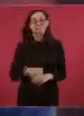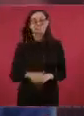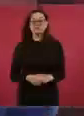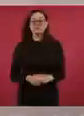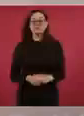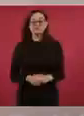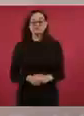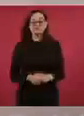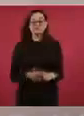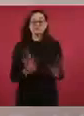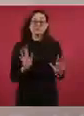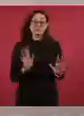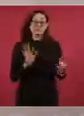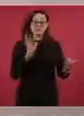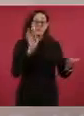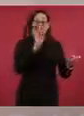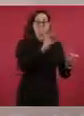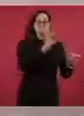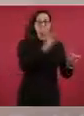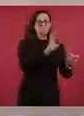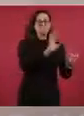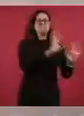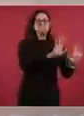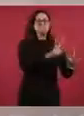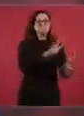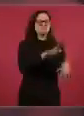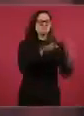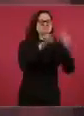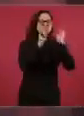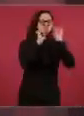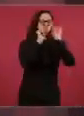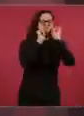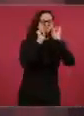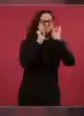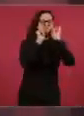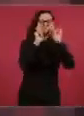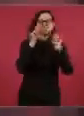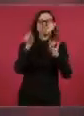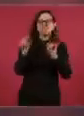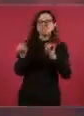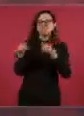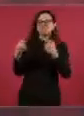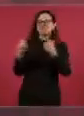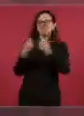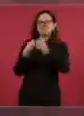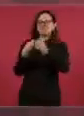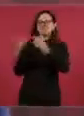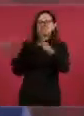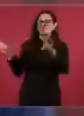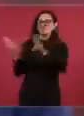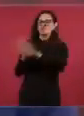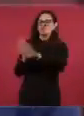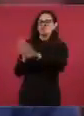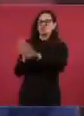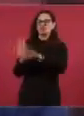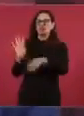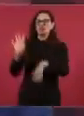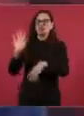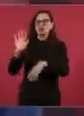diciendo de que se pueden construir los automóviles en Estados Unidos